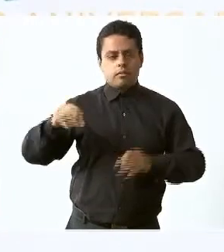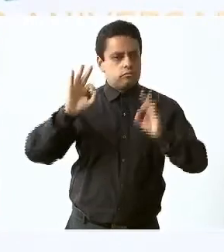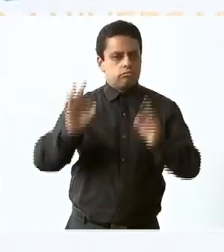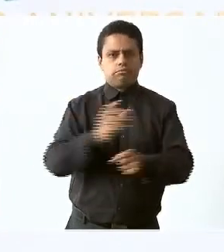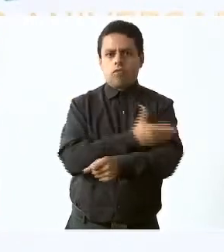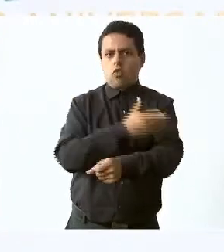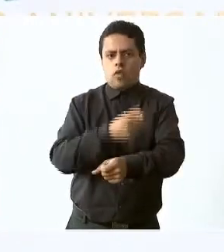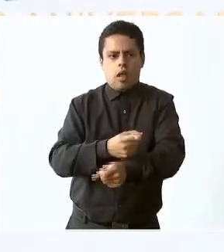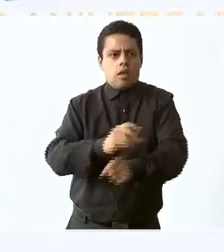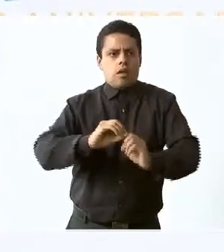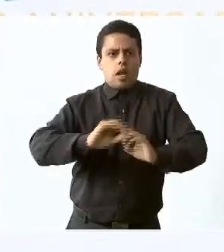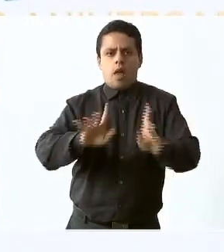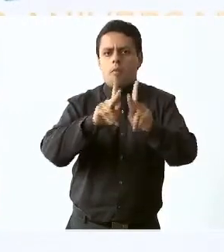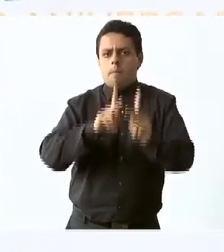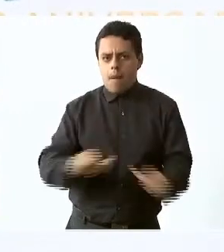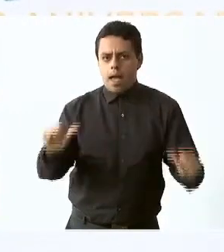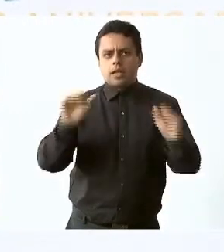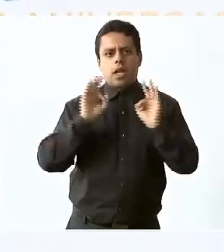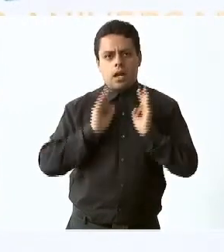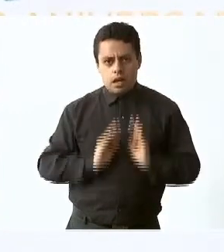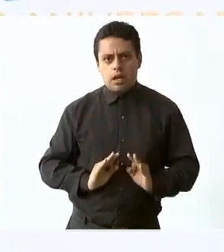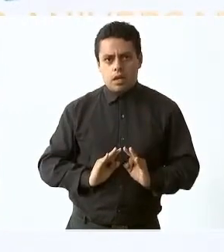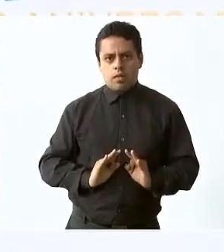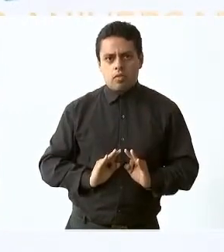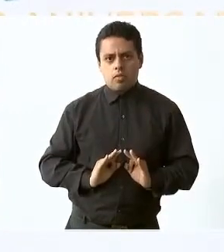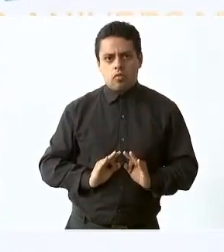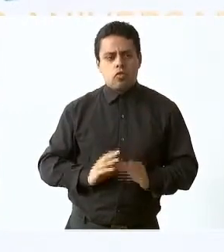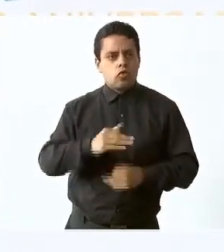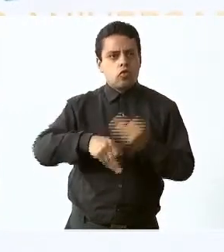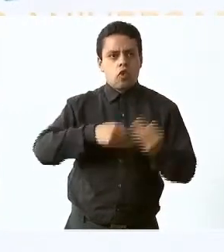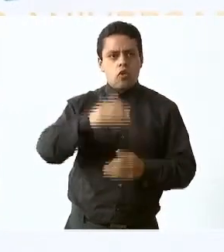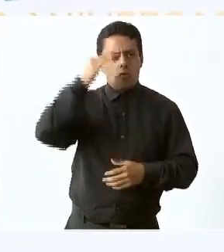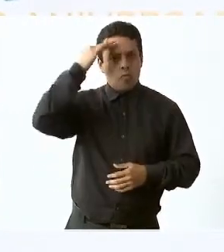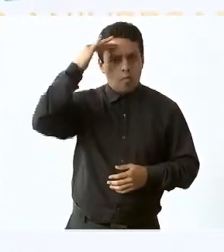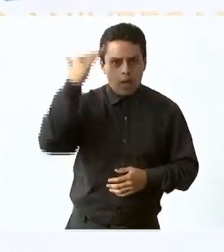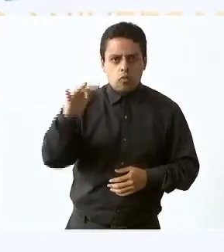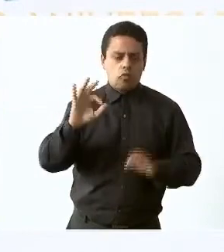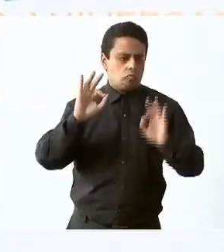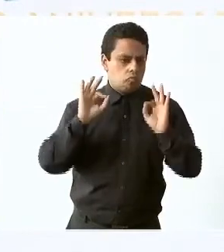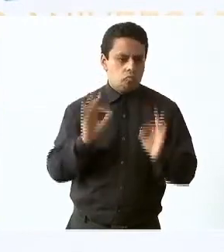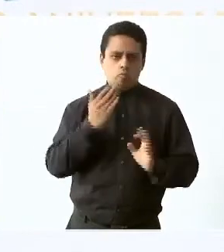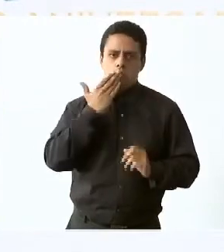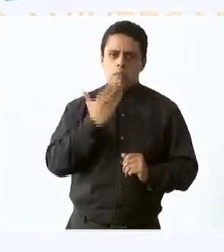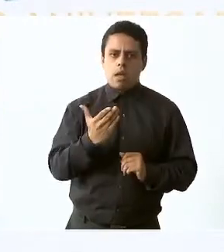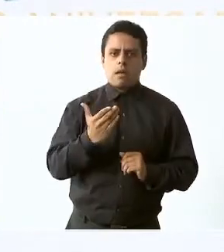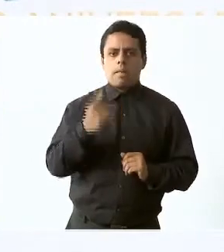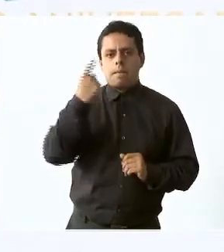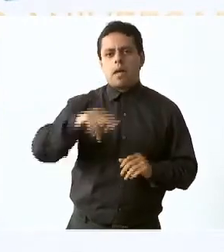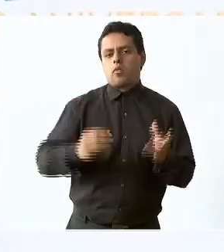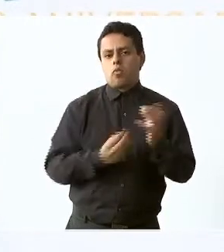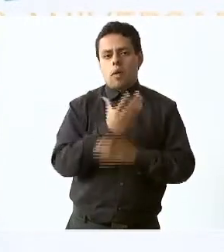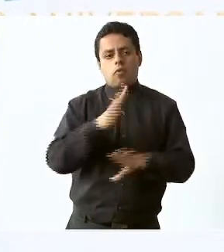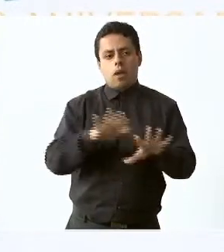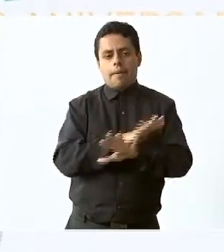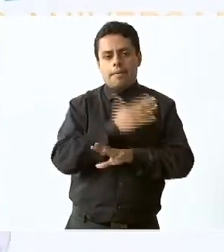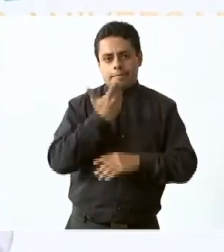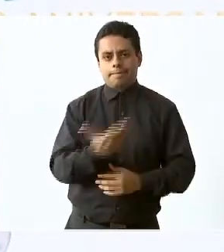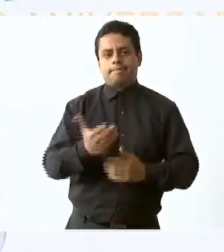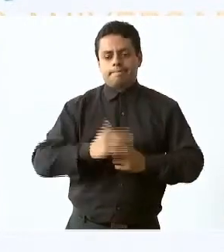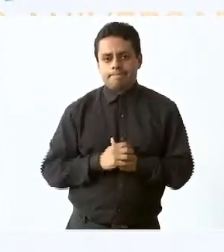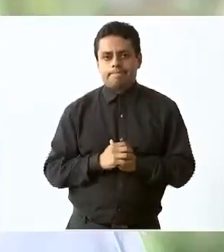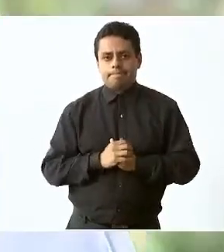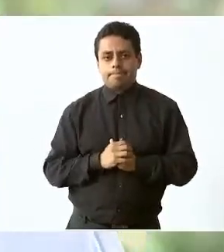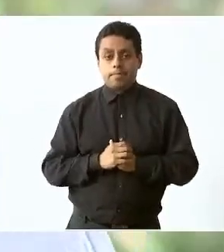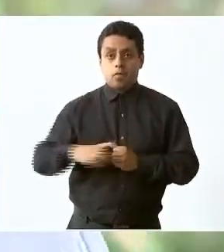transparente, pacífica y con la madurez política que exigen los nuevos tiempos de este país. Como